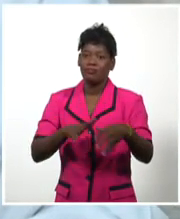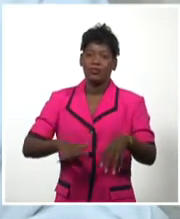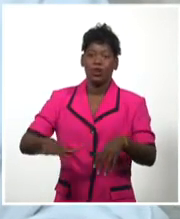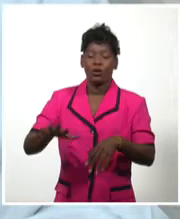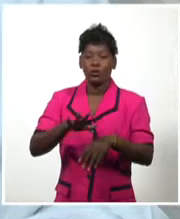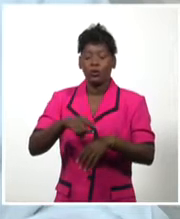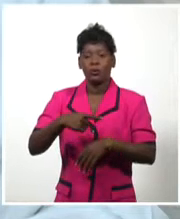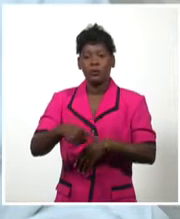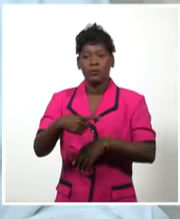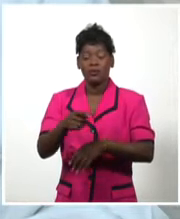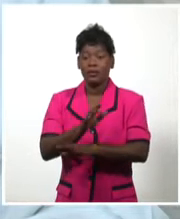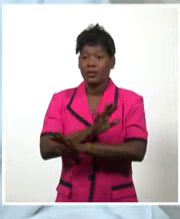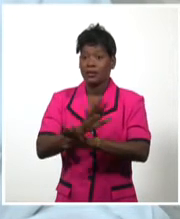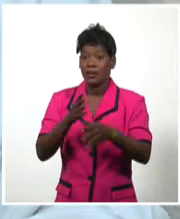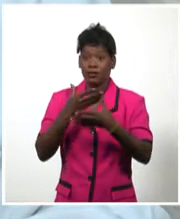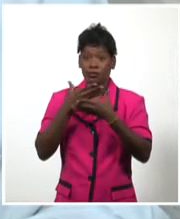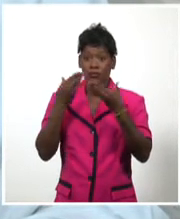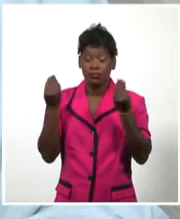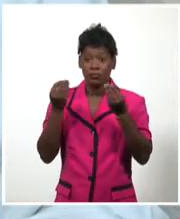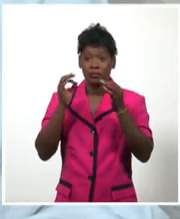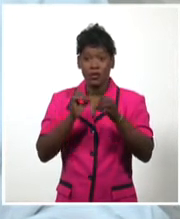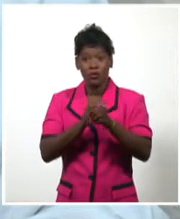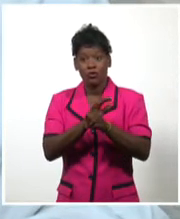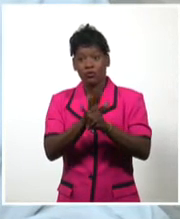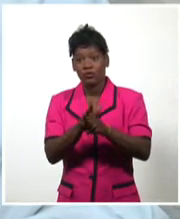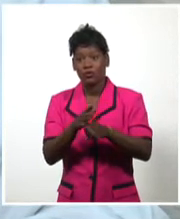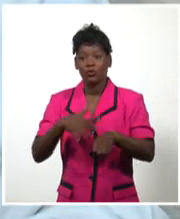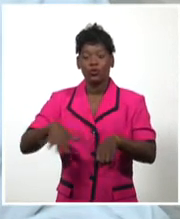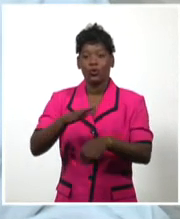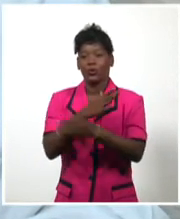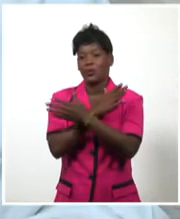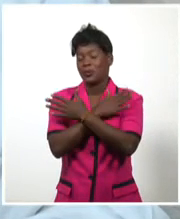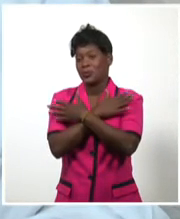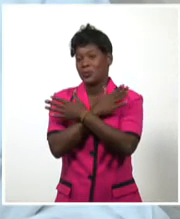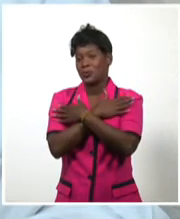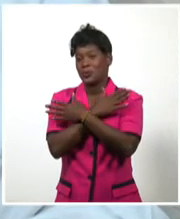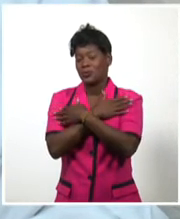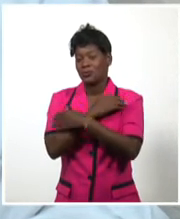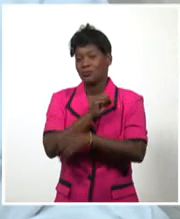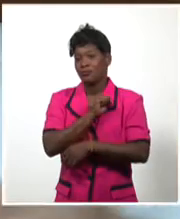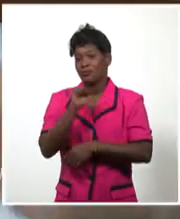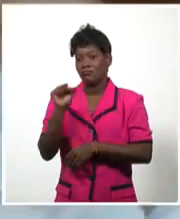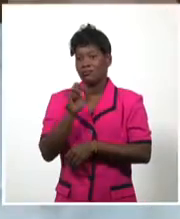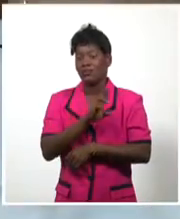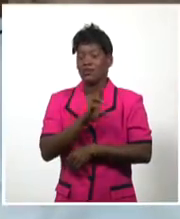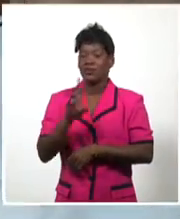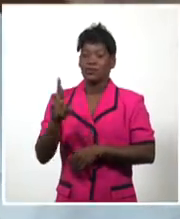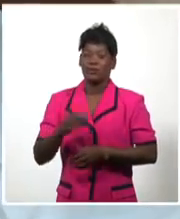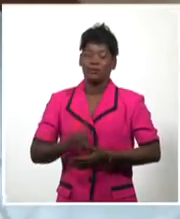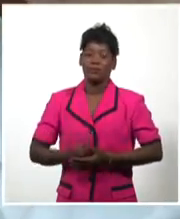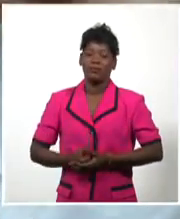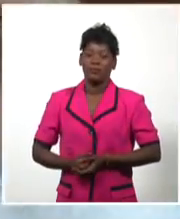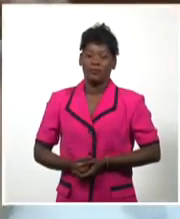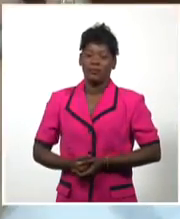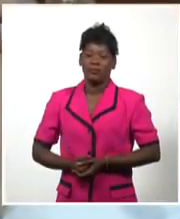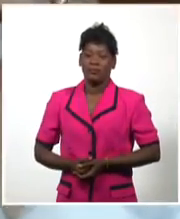a abrazarnos y ser la Cuba de siempre con su calidez y solidaridad.